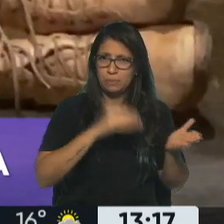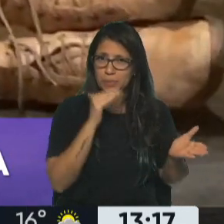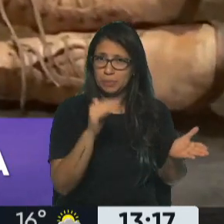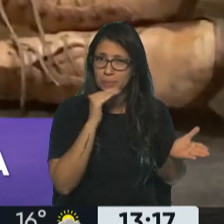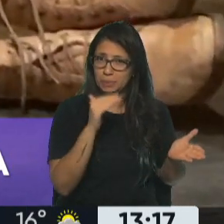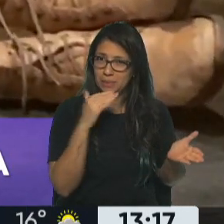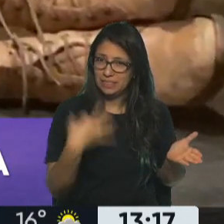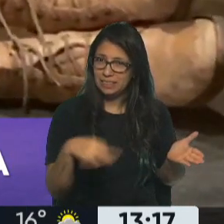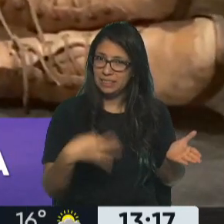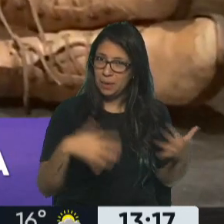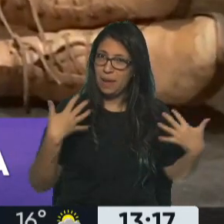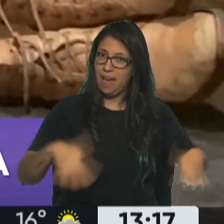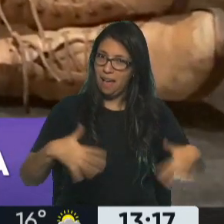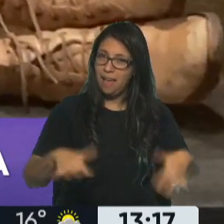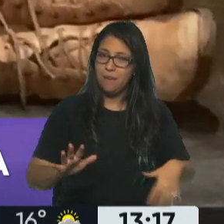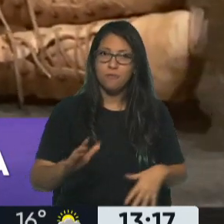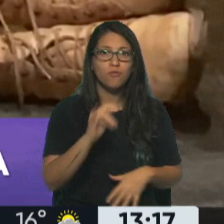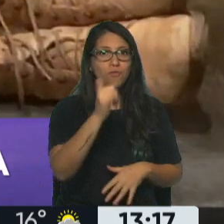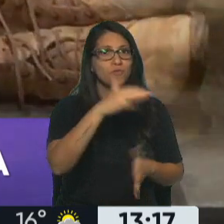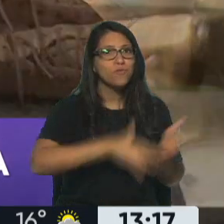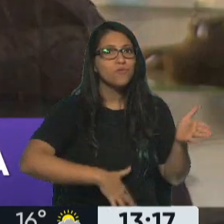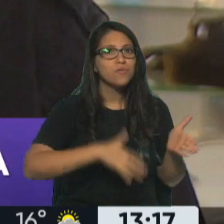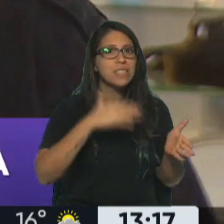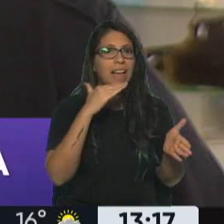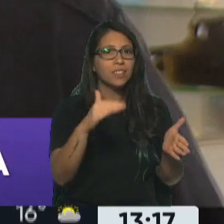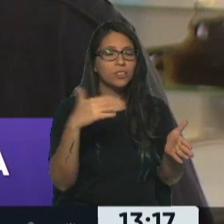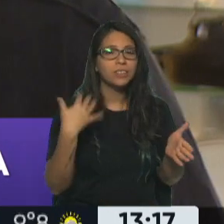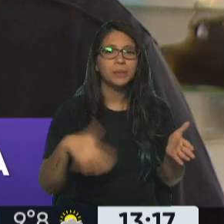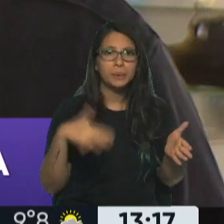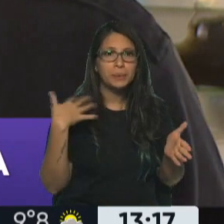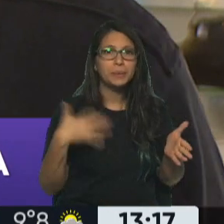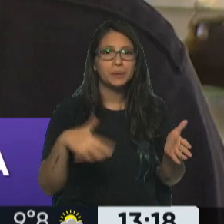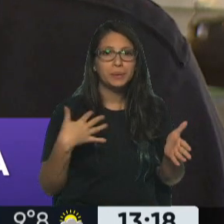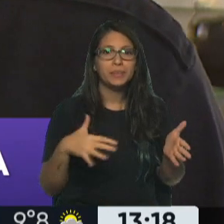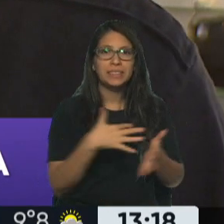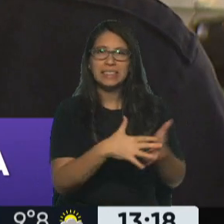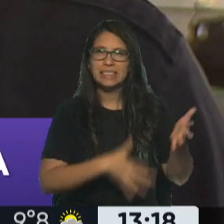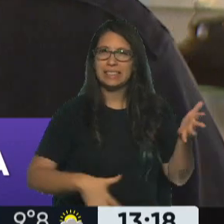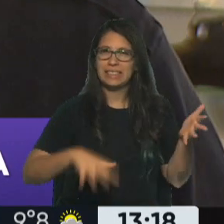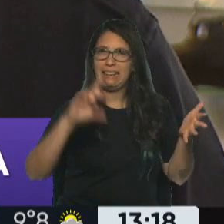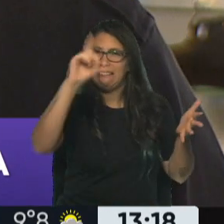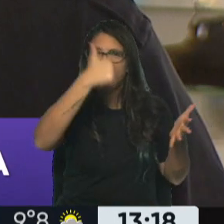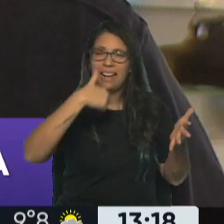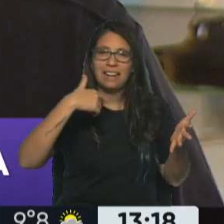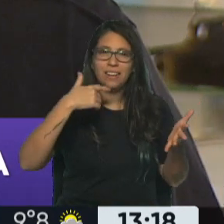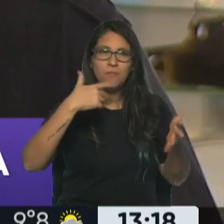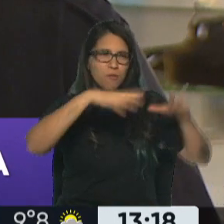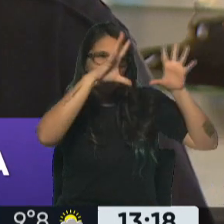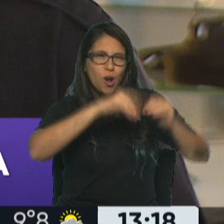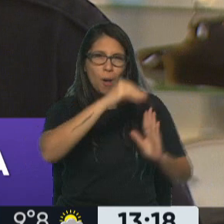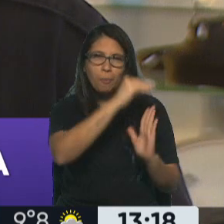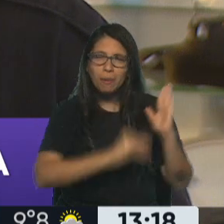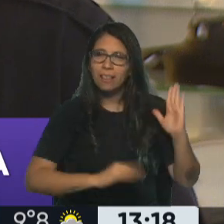obra hay mucho que se pone en juego ahí sí el texto Bueno es es tremendamente Barroco y completo como lo ha logrado